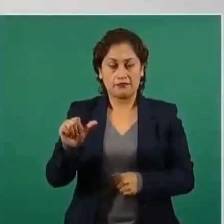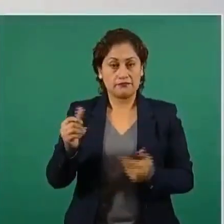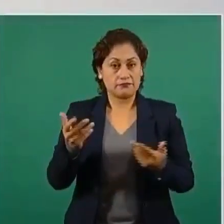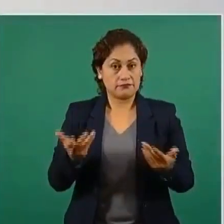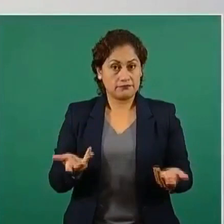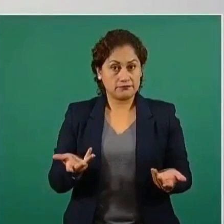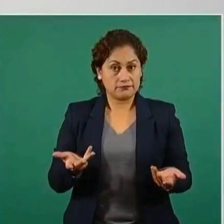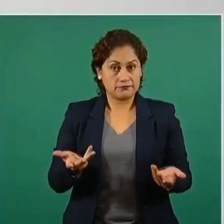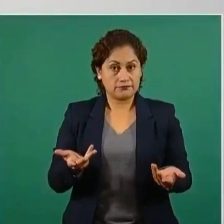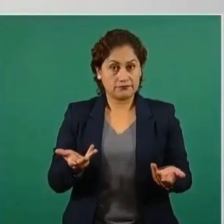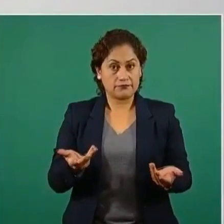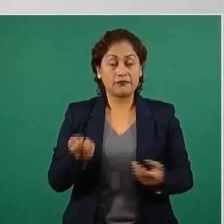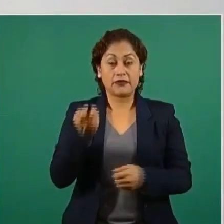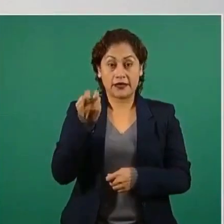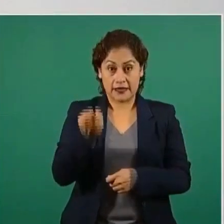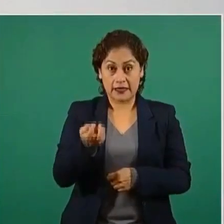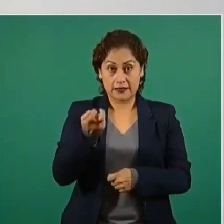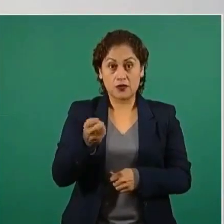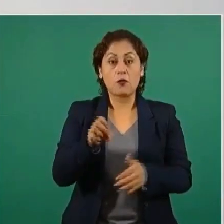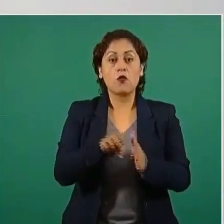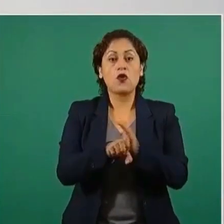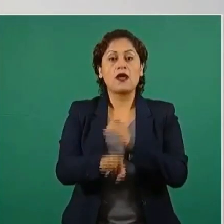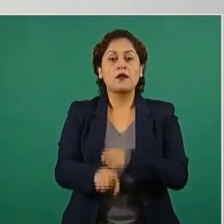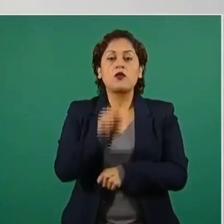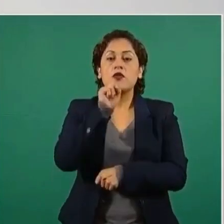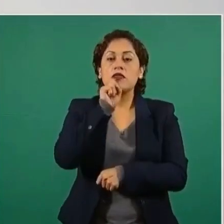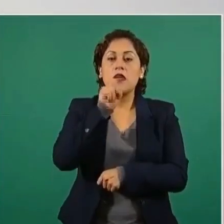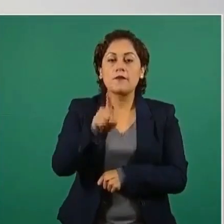lograr la movilidad social,